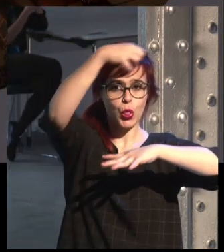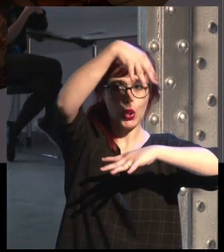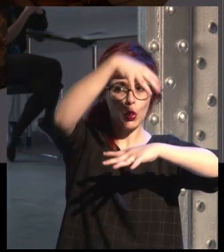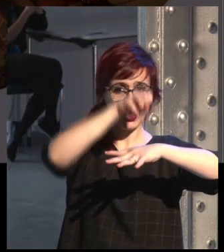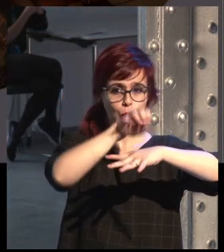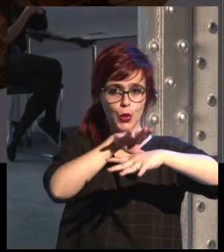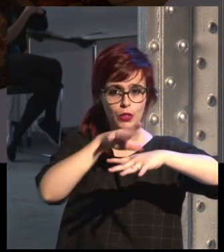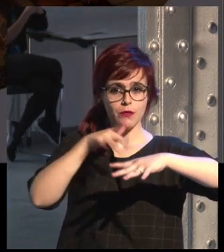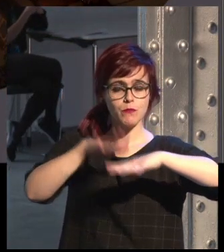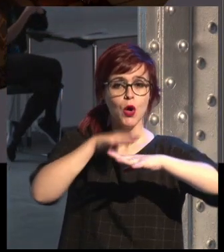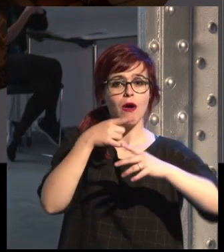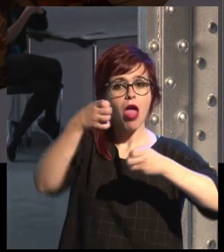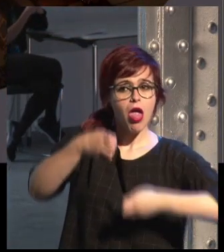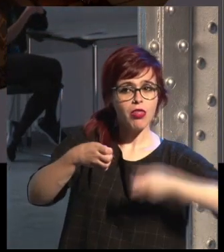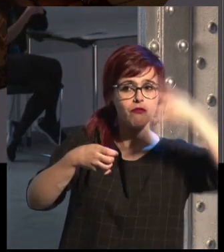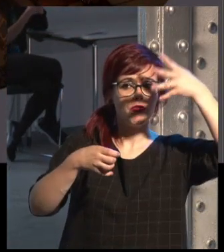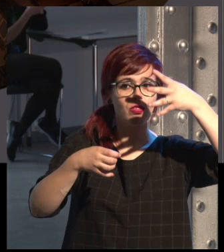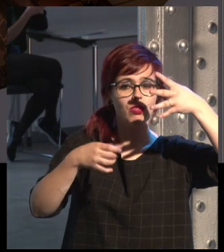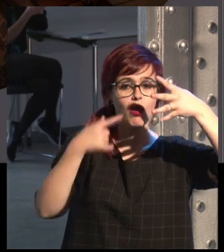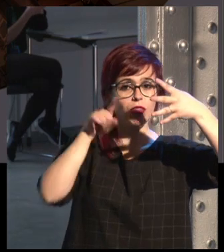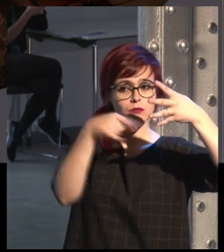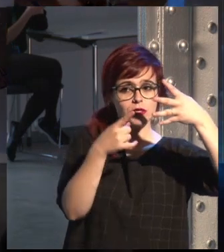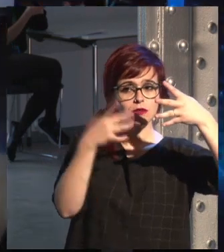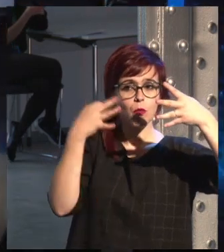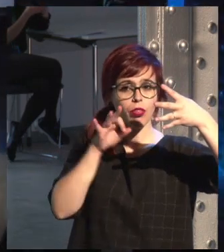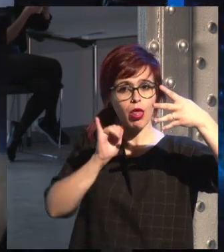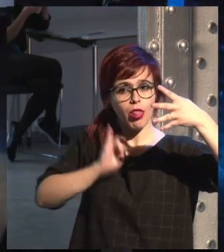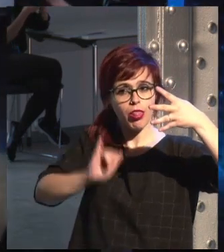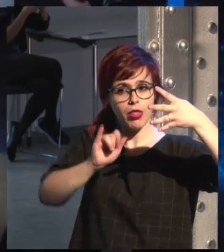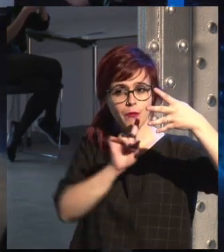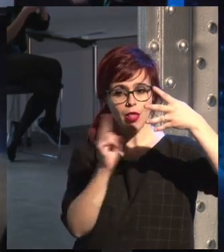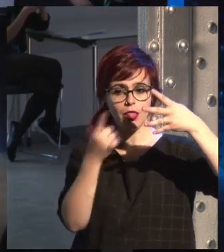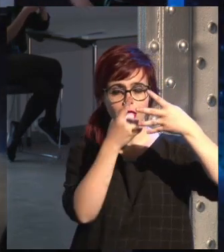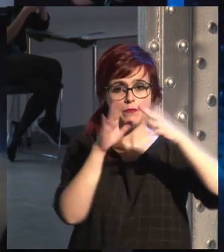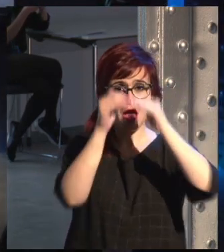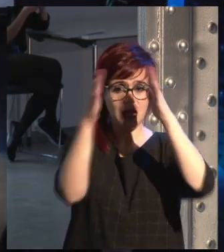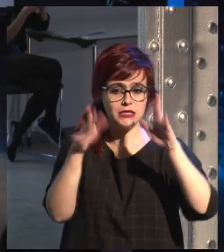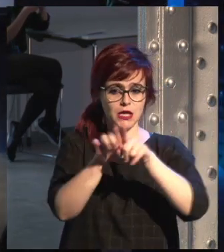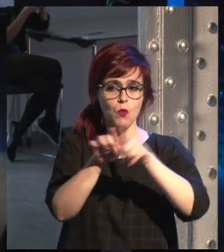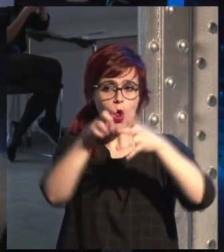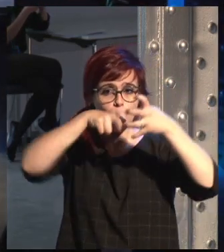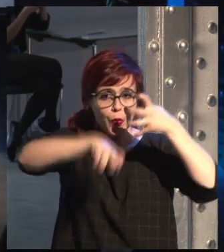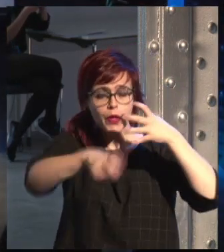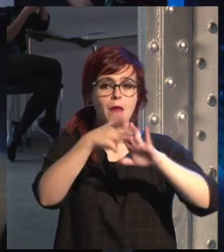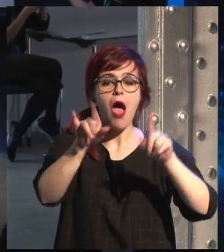correctamente. Y por todo ese edificio es por el que nos vamos a poder pasear luego. Cuando termine la charla, tenemos una versión